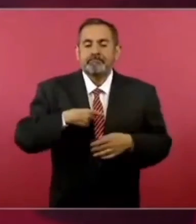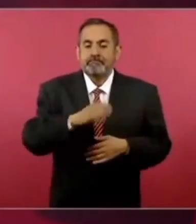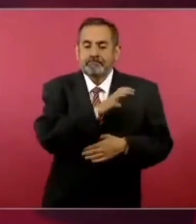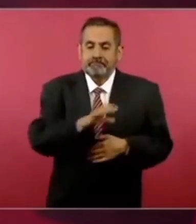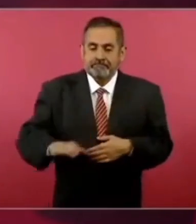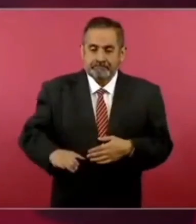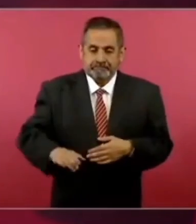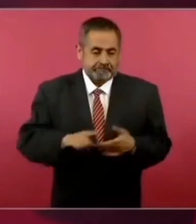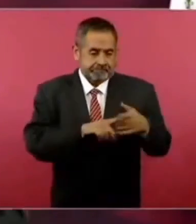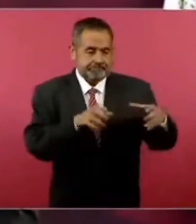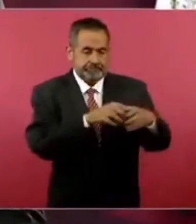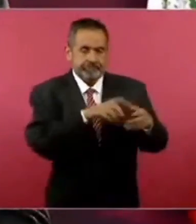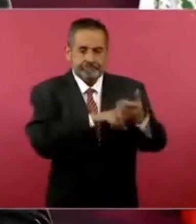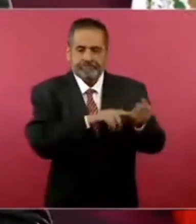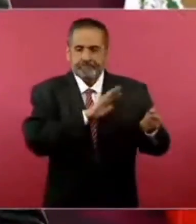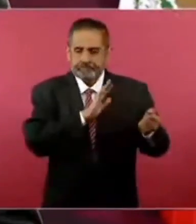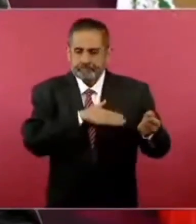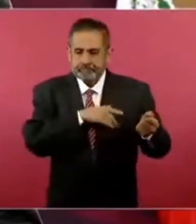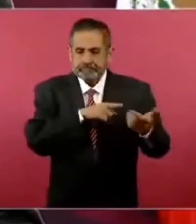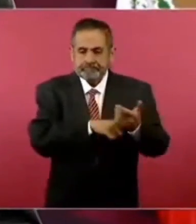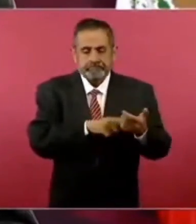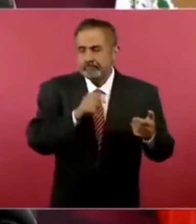este solicitar